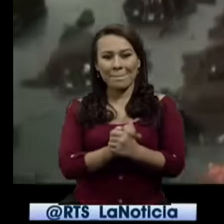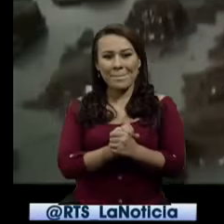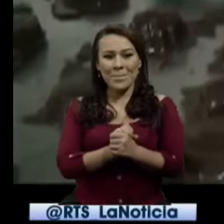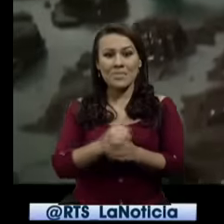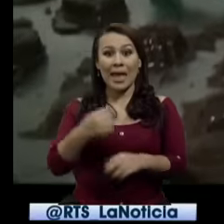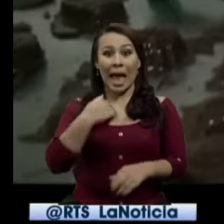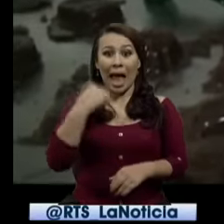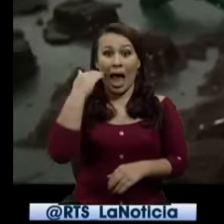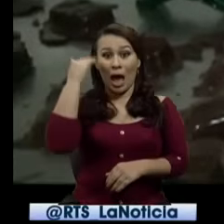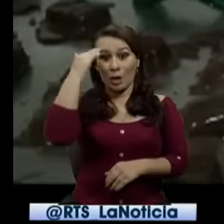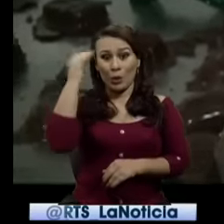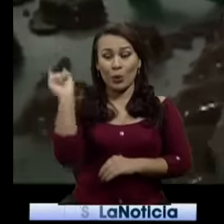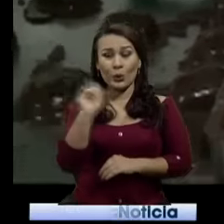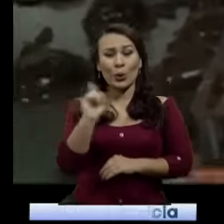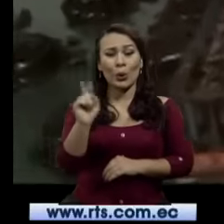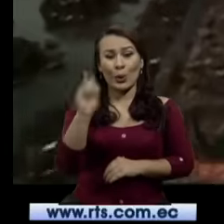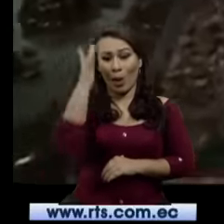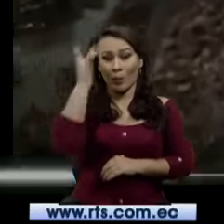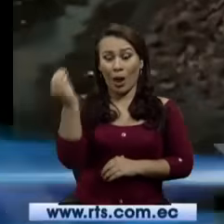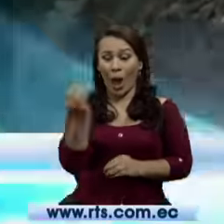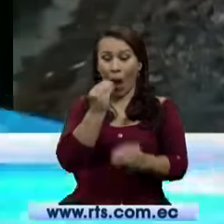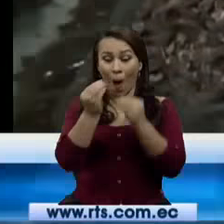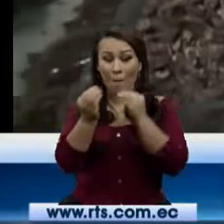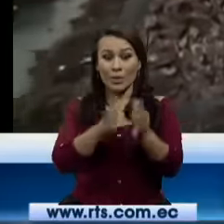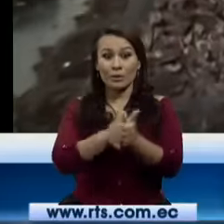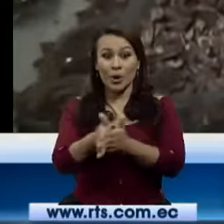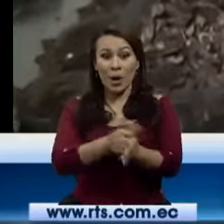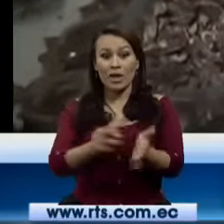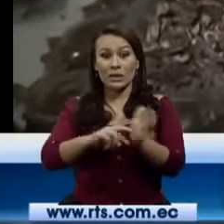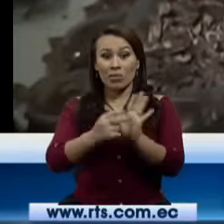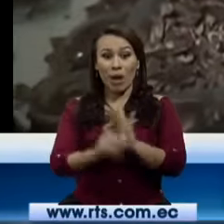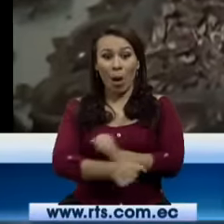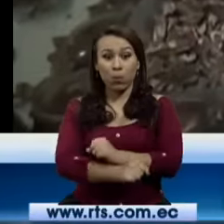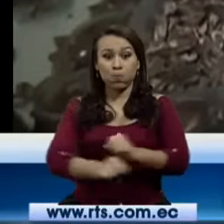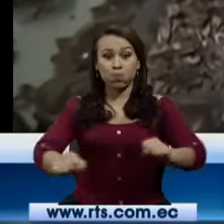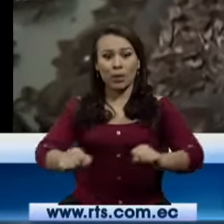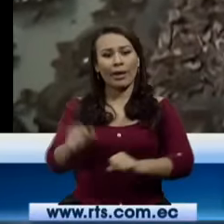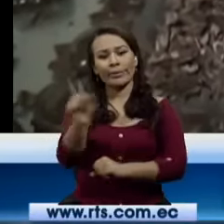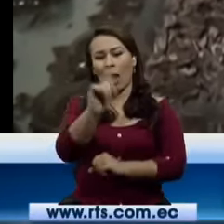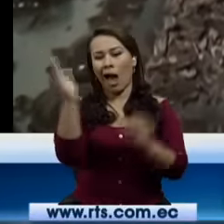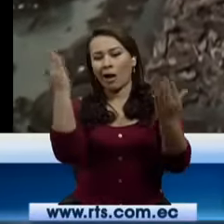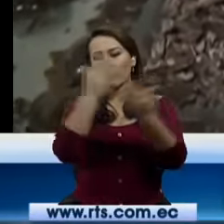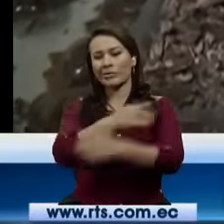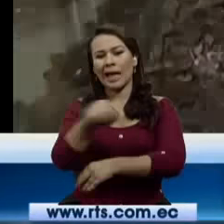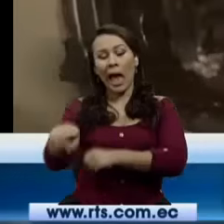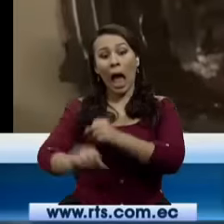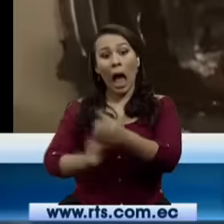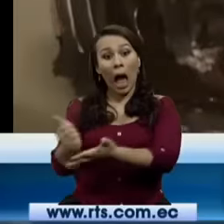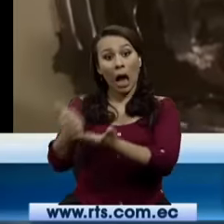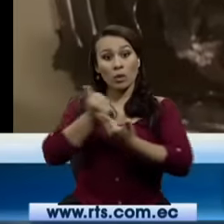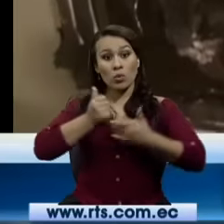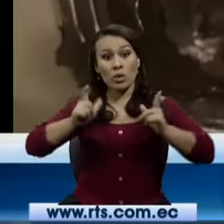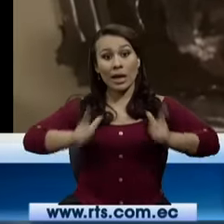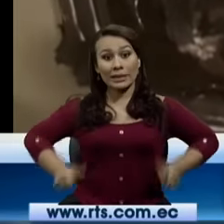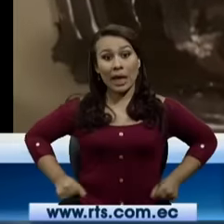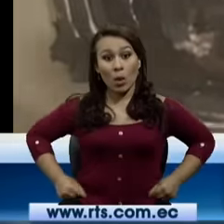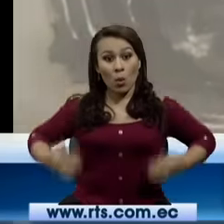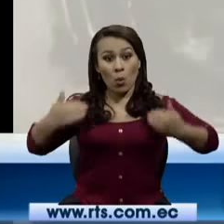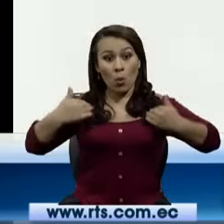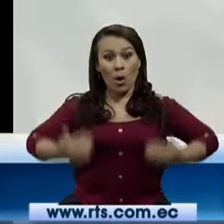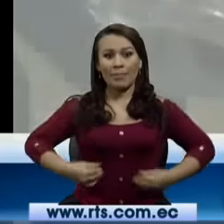adultos por los mitos creados en en torno a este milenario manjar que sin duda tiene cientos de beneficios en la salud física